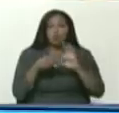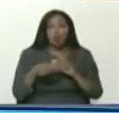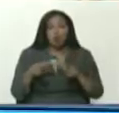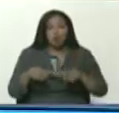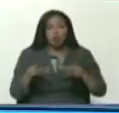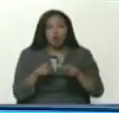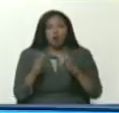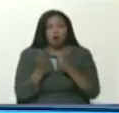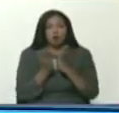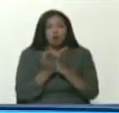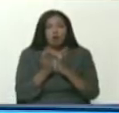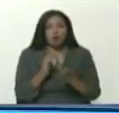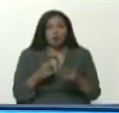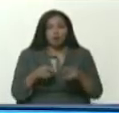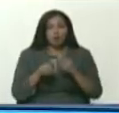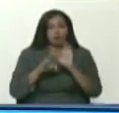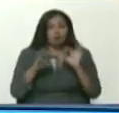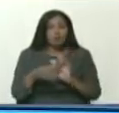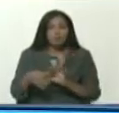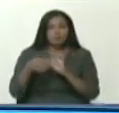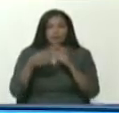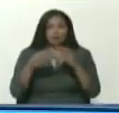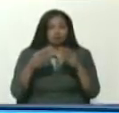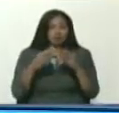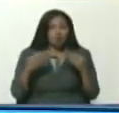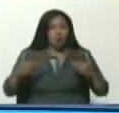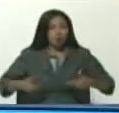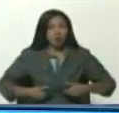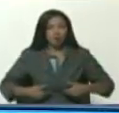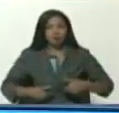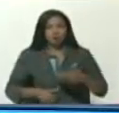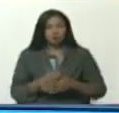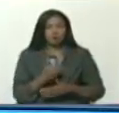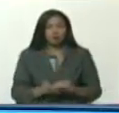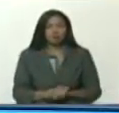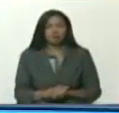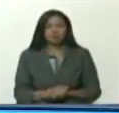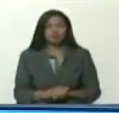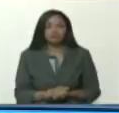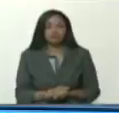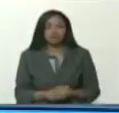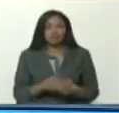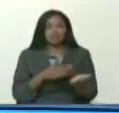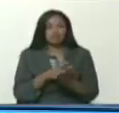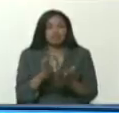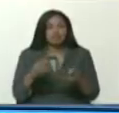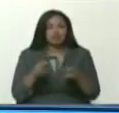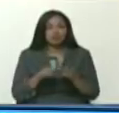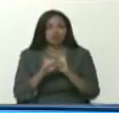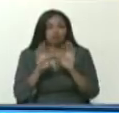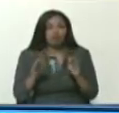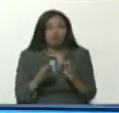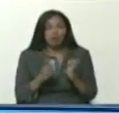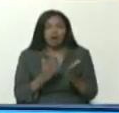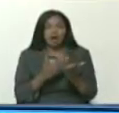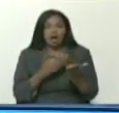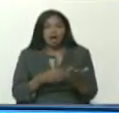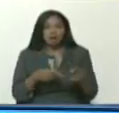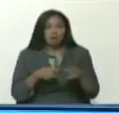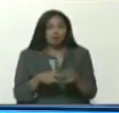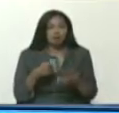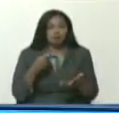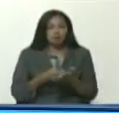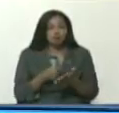escolar, la agricultura urbana, articular todo esfuerzo para garantizar, prever los